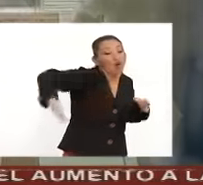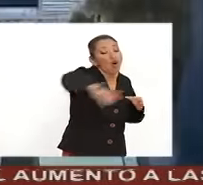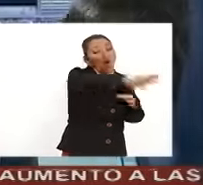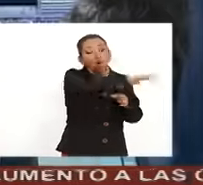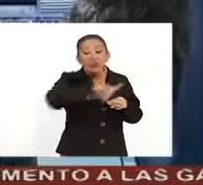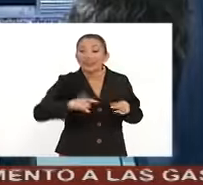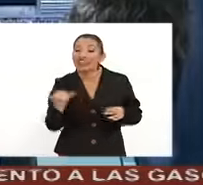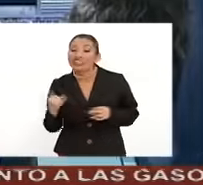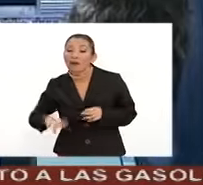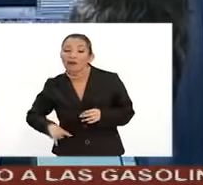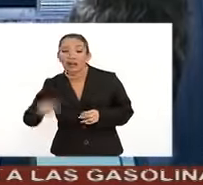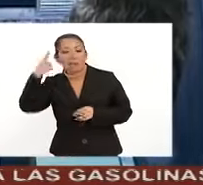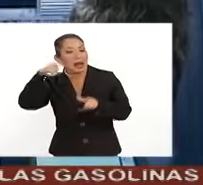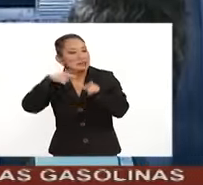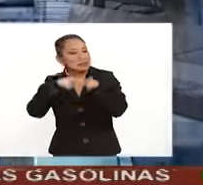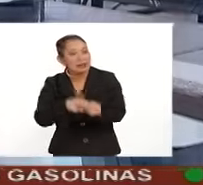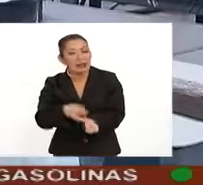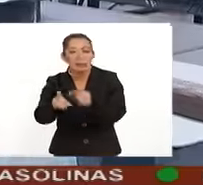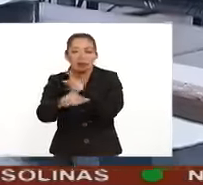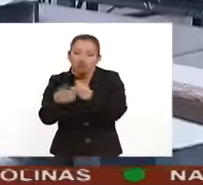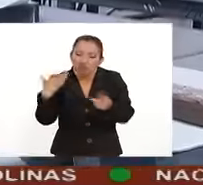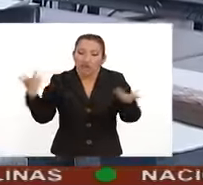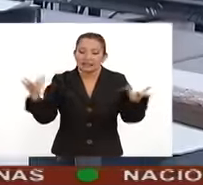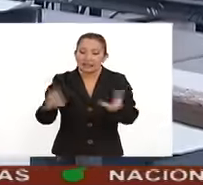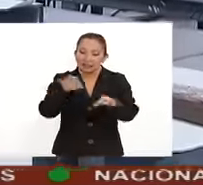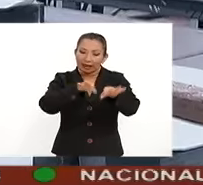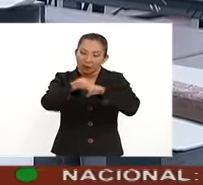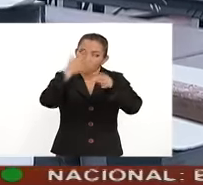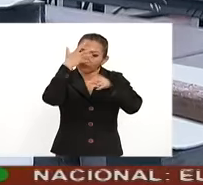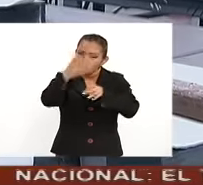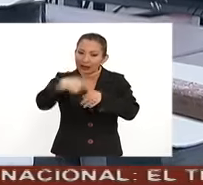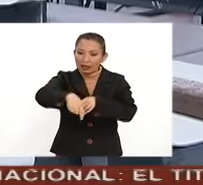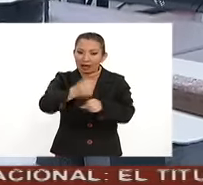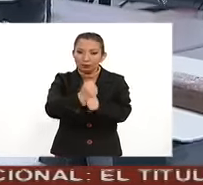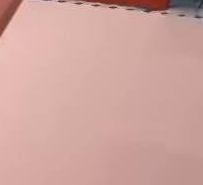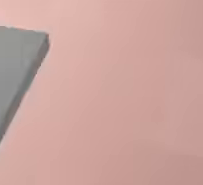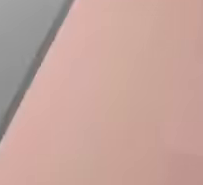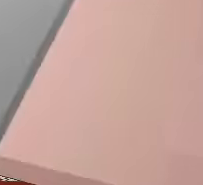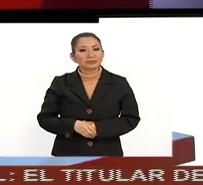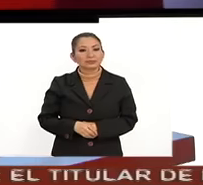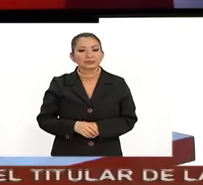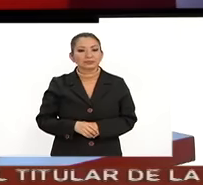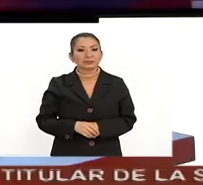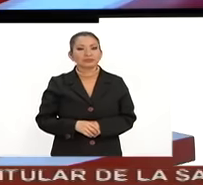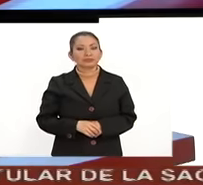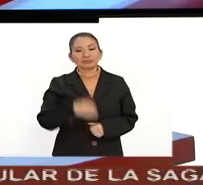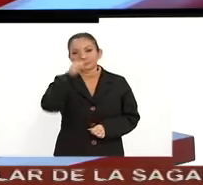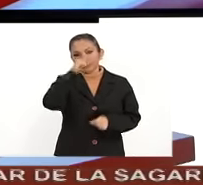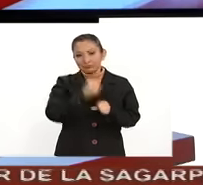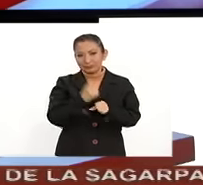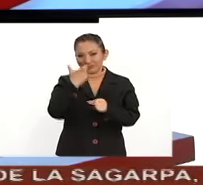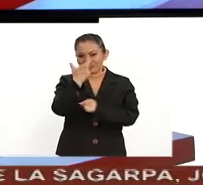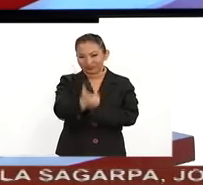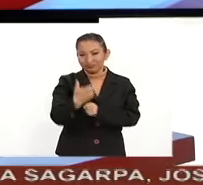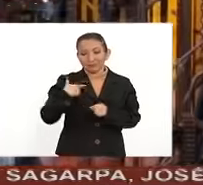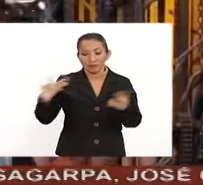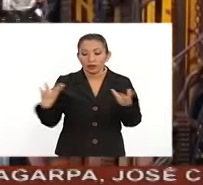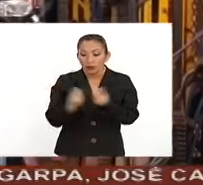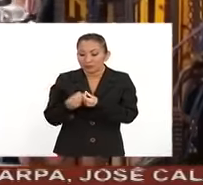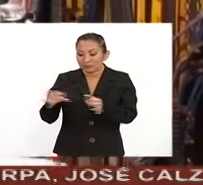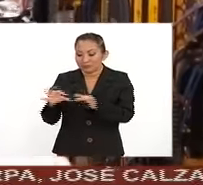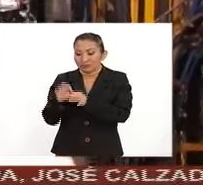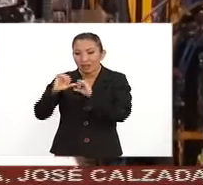el gobierno para mantener la planta productiva y el empleo formal este año. La Secretaría de Economía, en conjunto